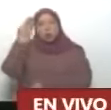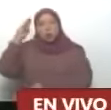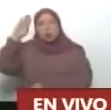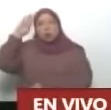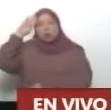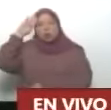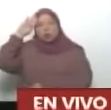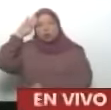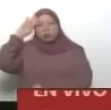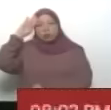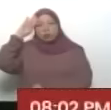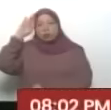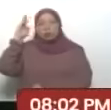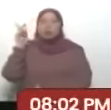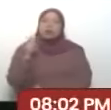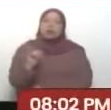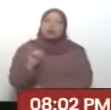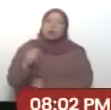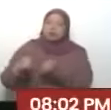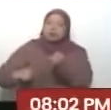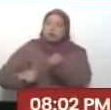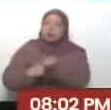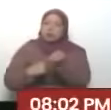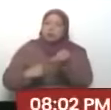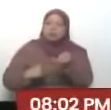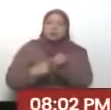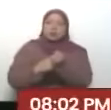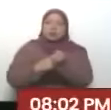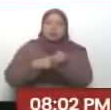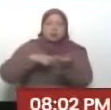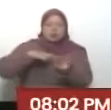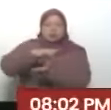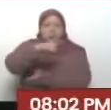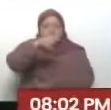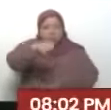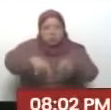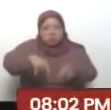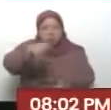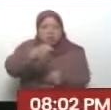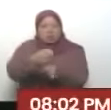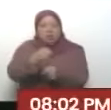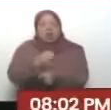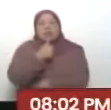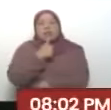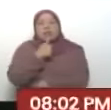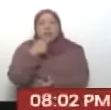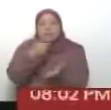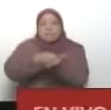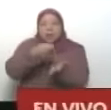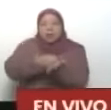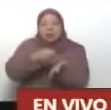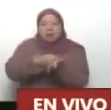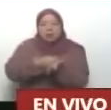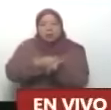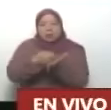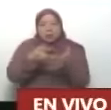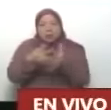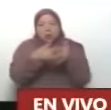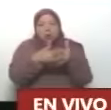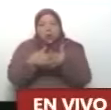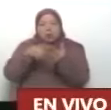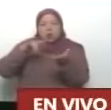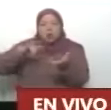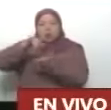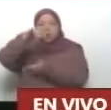¿ah?, patrocina el terrorismo. ¿Dónde? ¿Quién patrocina el terrorismo? ¿Quién patrocina el bombardeo